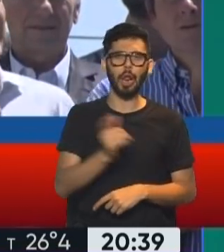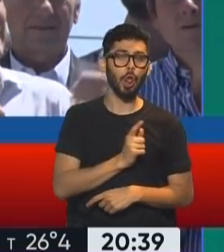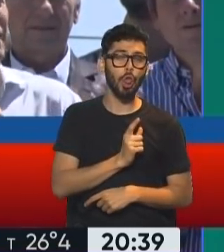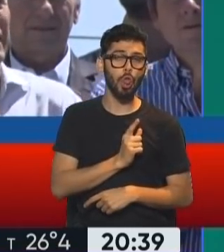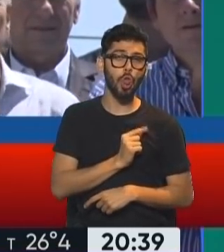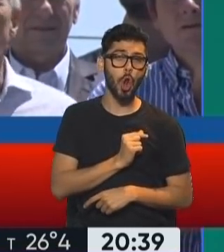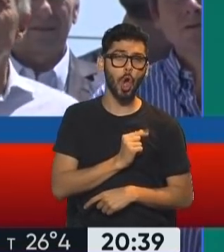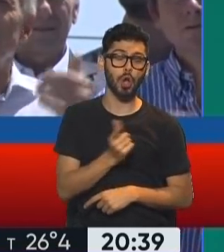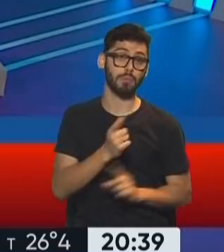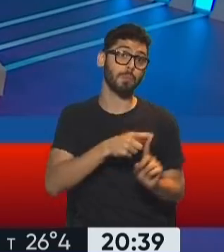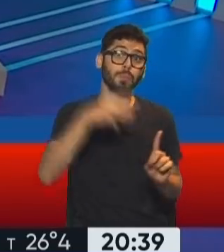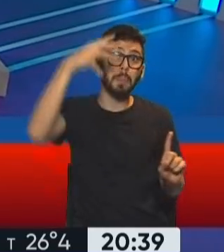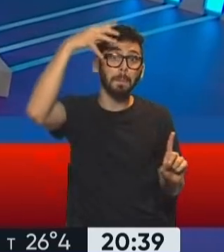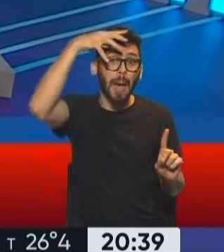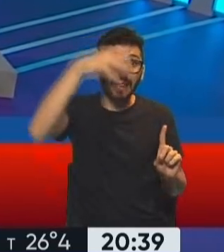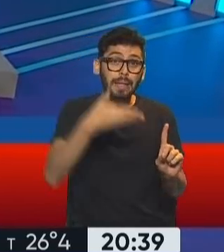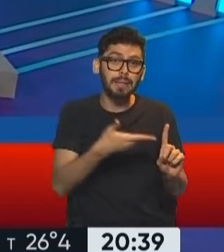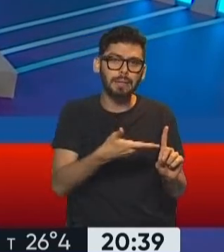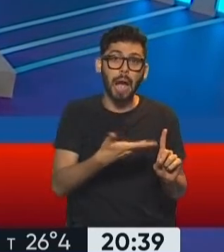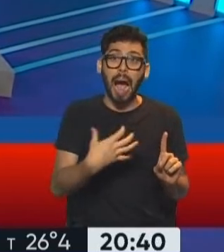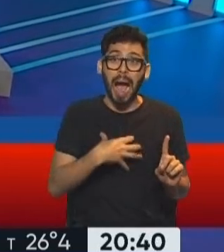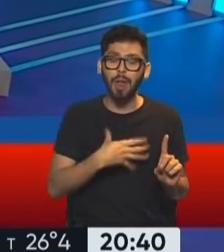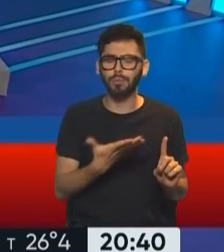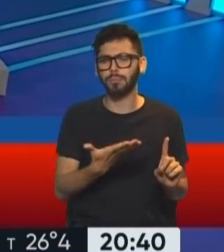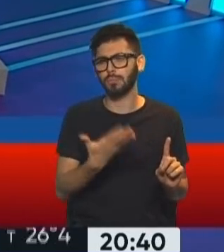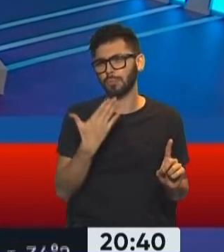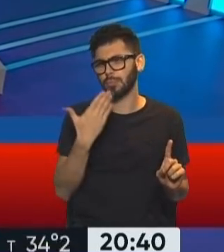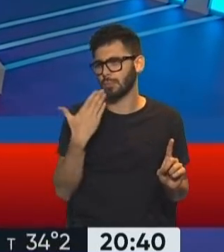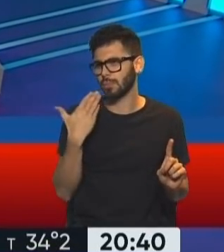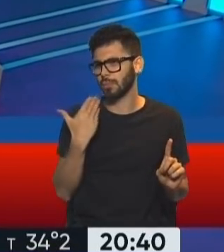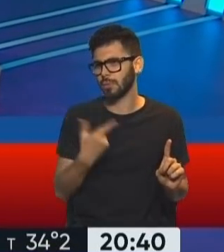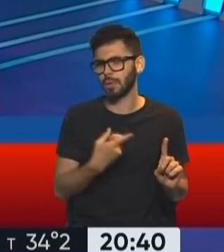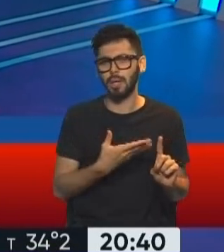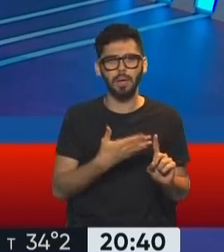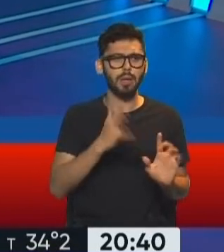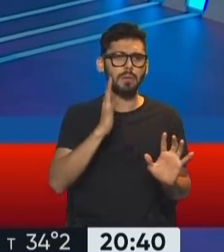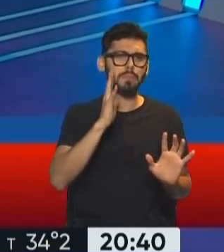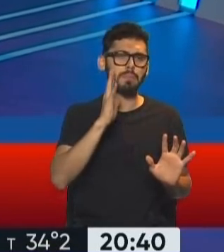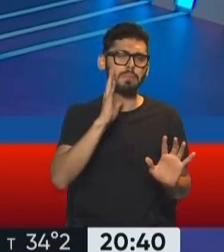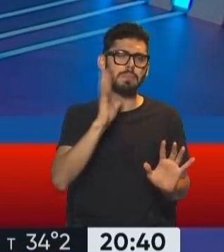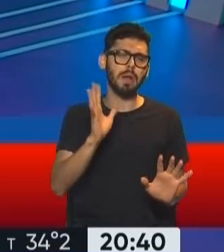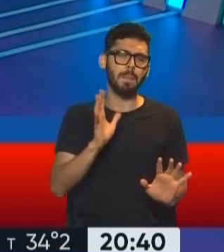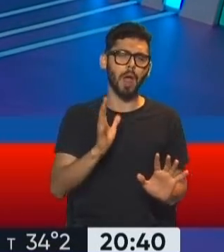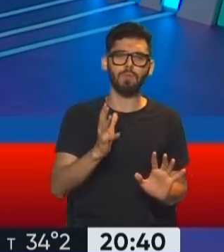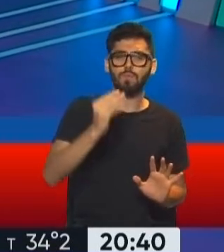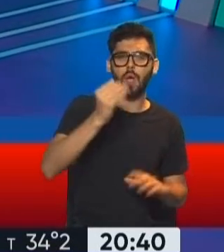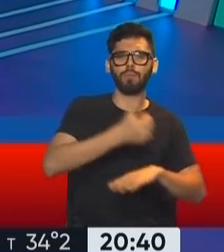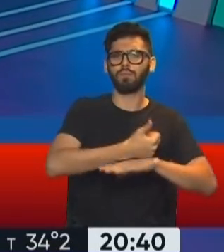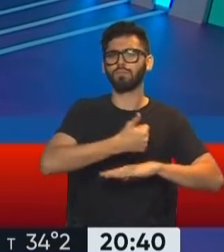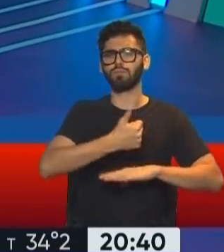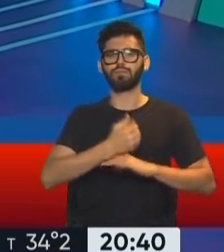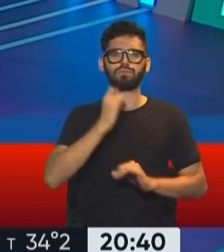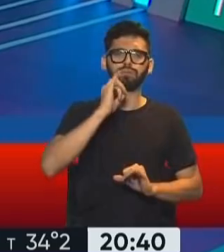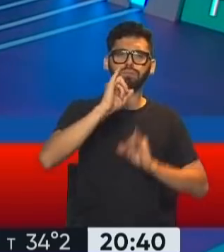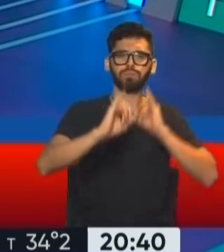dolor, con Patricia que con una actitud de mal gusto, es una mujer que está preparada, que ha hablado en montones de oportunidades en actos públicos como